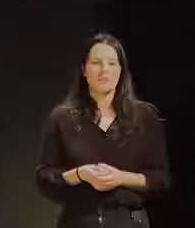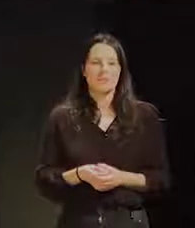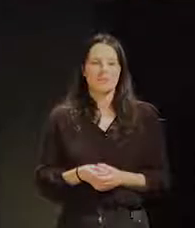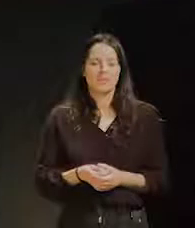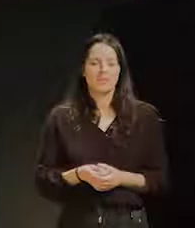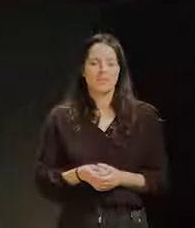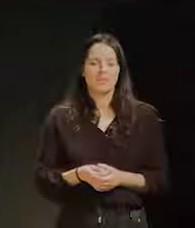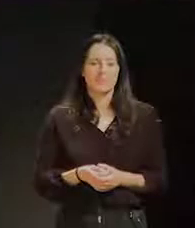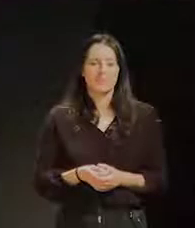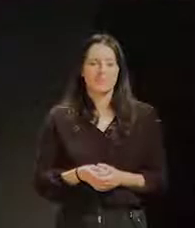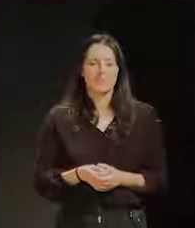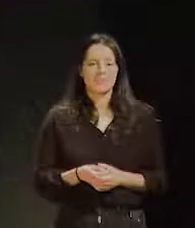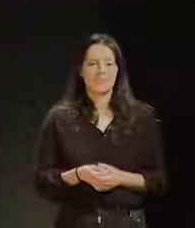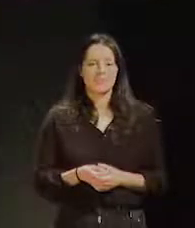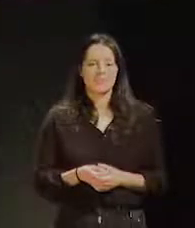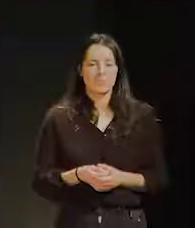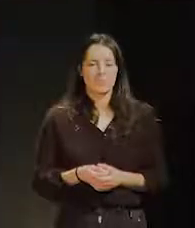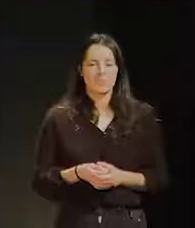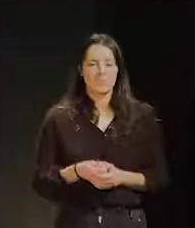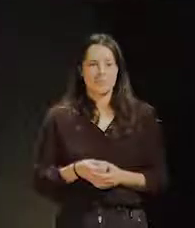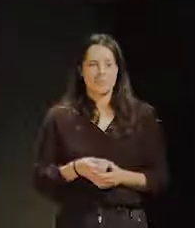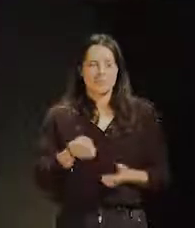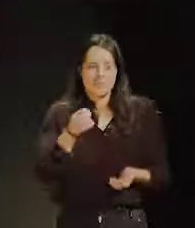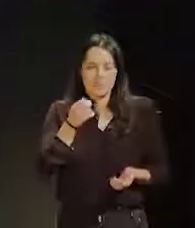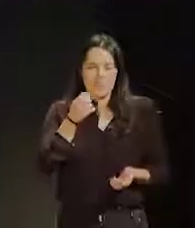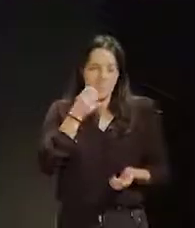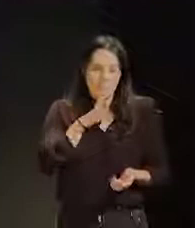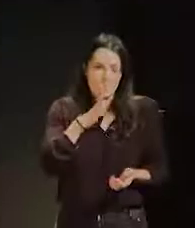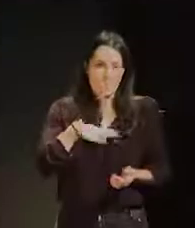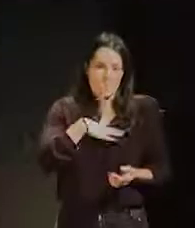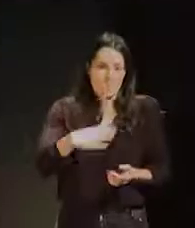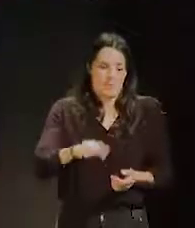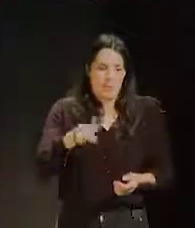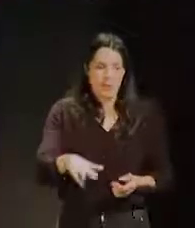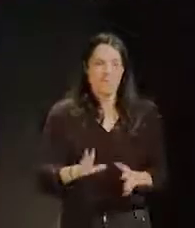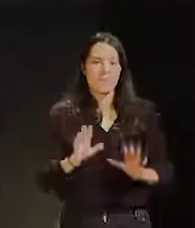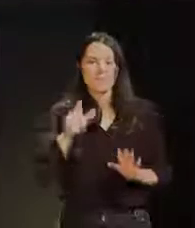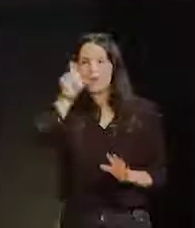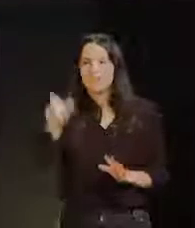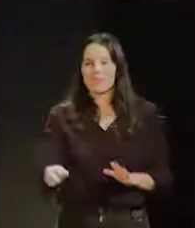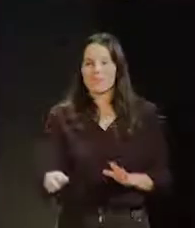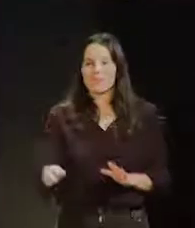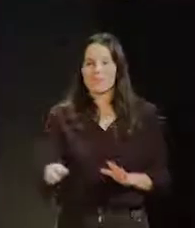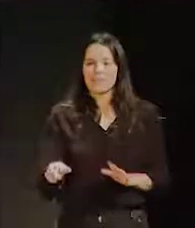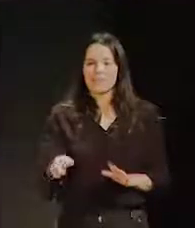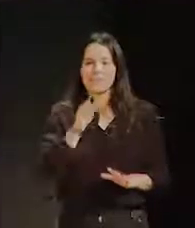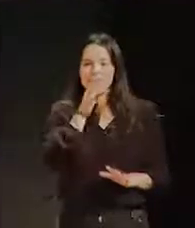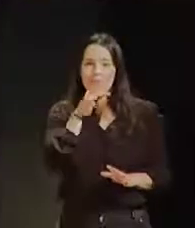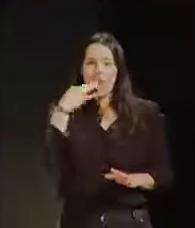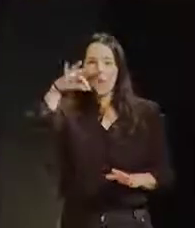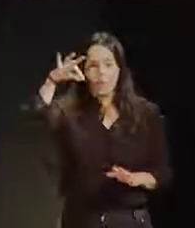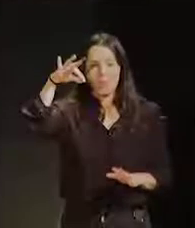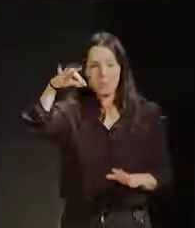un poco amatorial, que está bien porque es una posibilidad, pero en Italia en este momento es la única